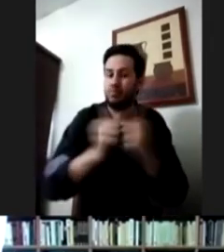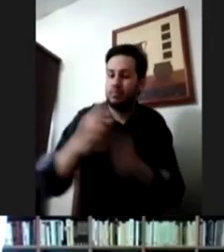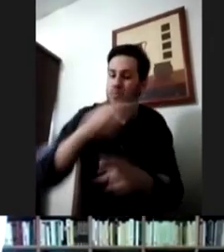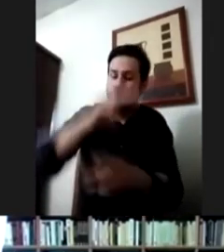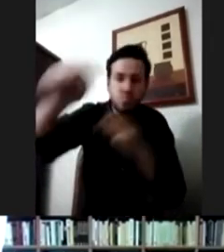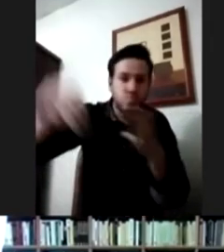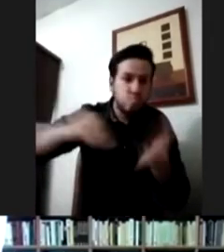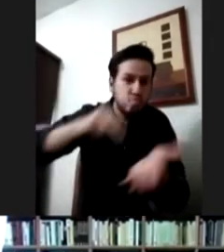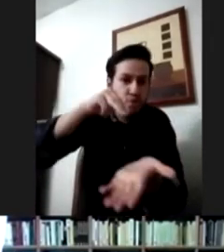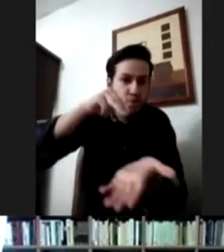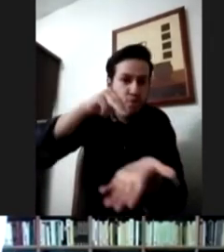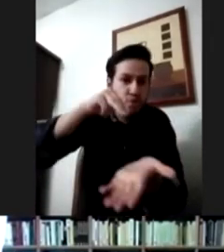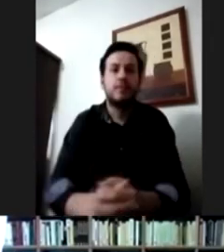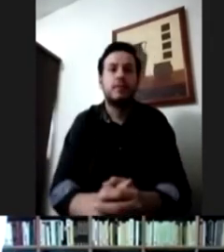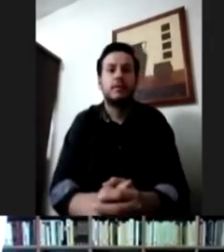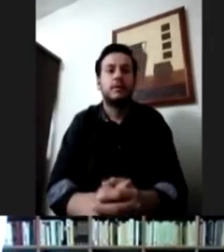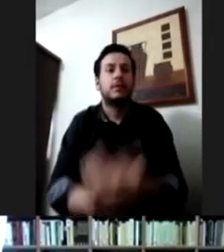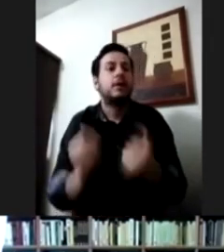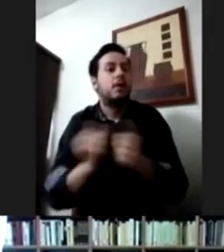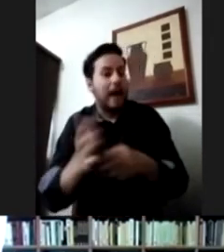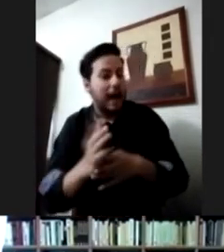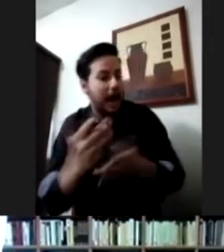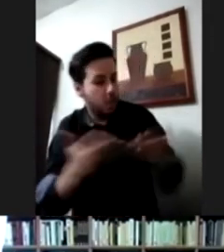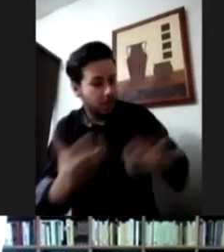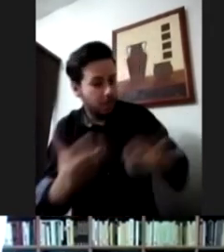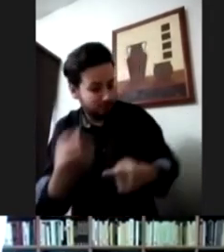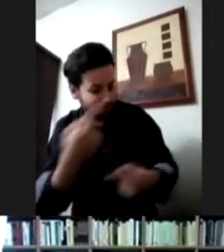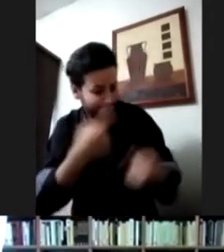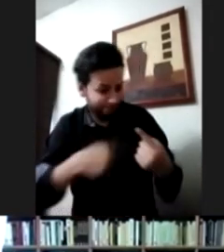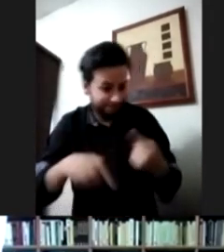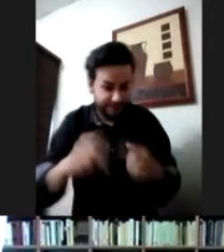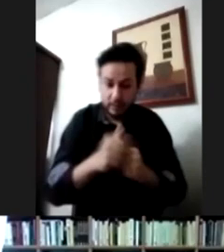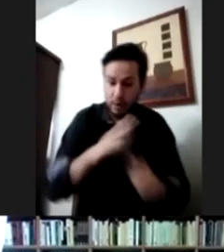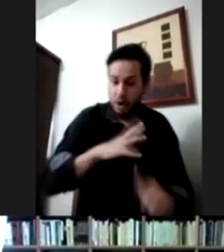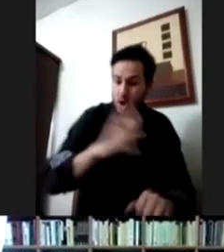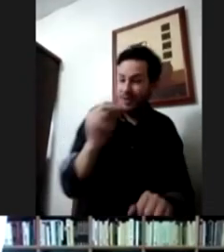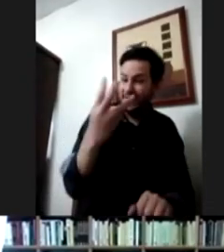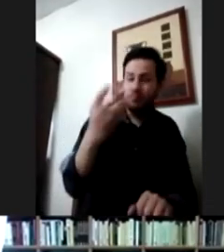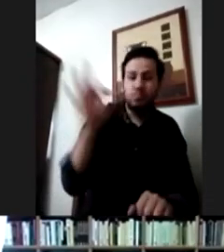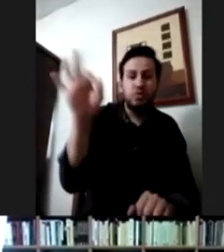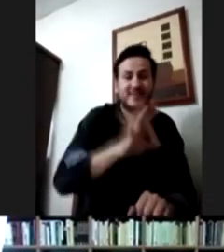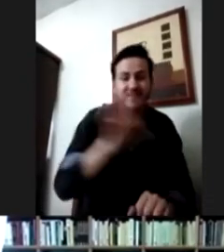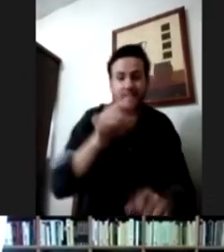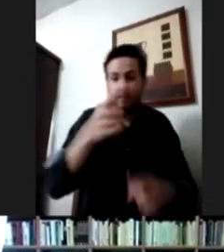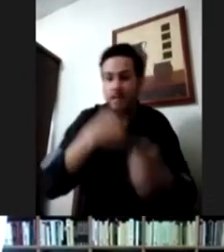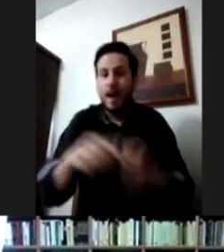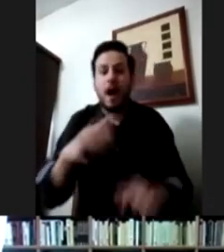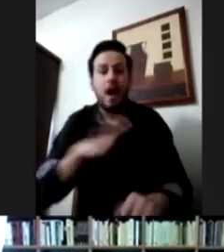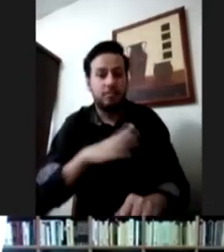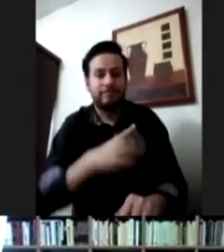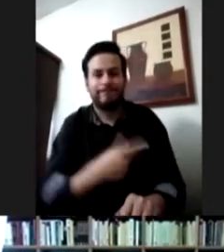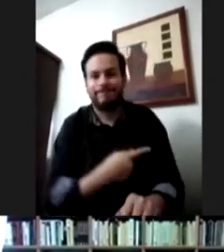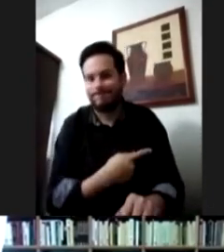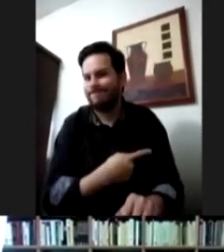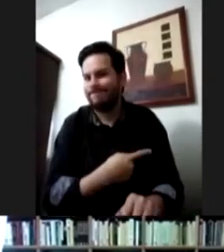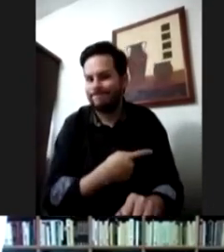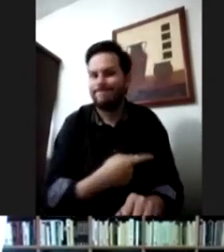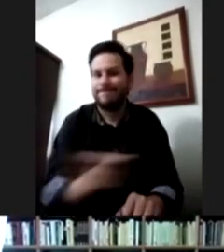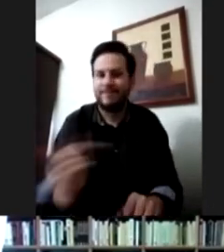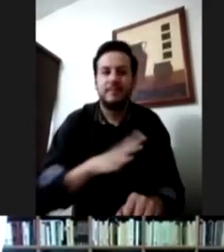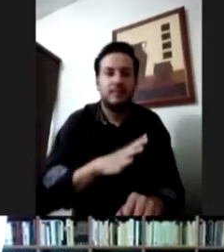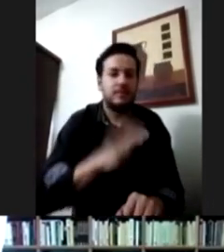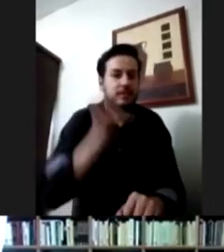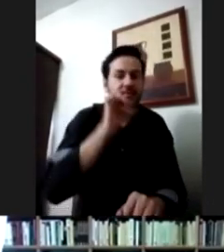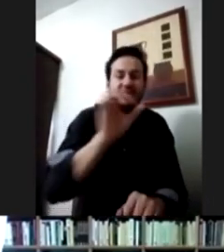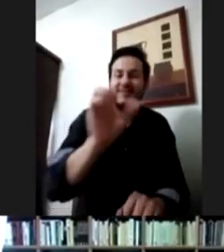También, bueno, a nivel estatal, el 83% de las niñas, niños viven en pobreza, en San Cristóbal son el